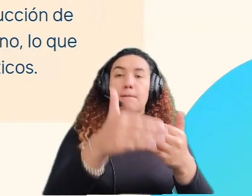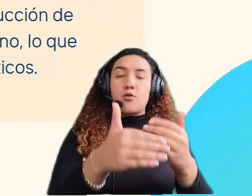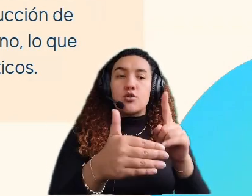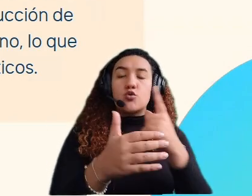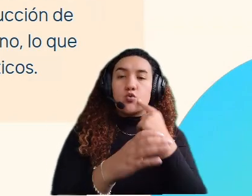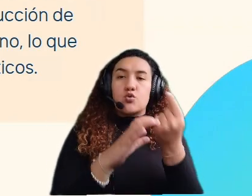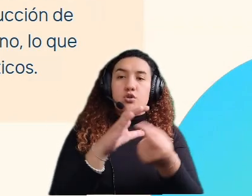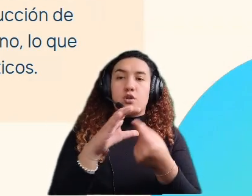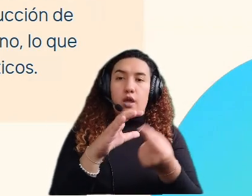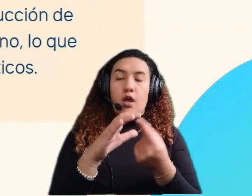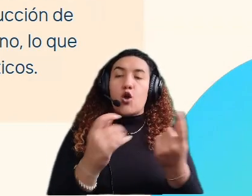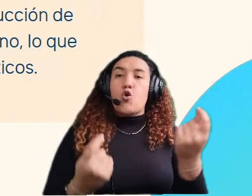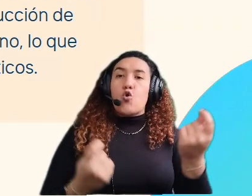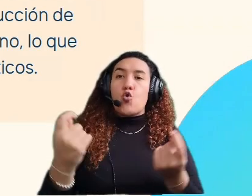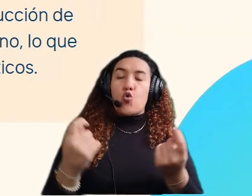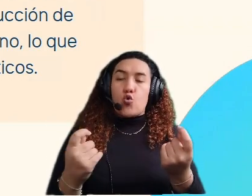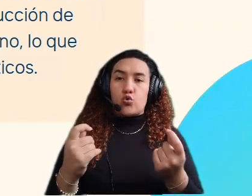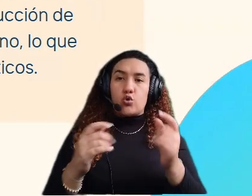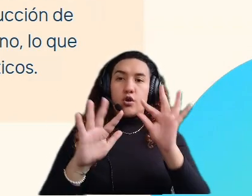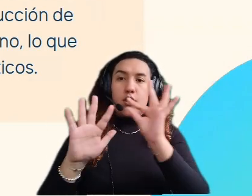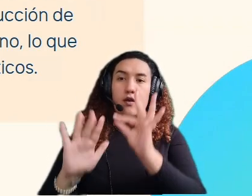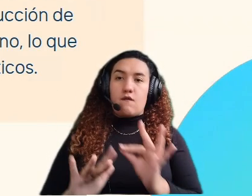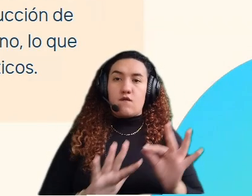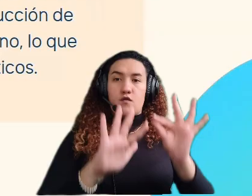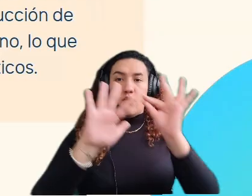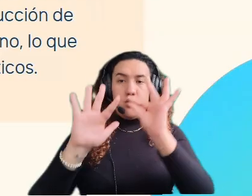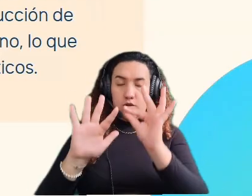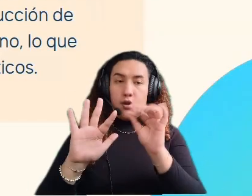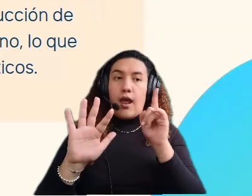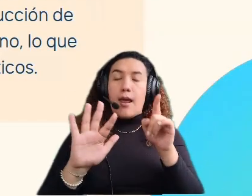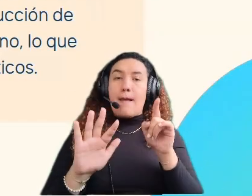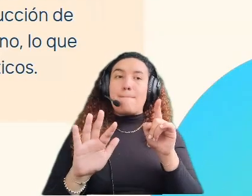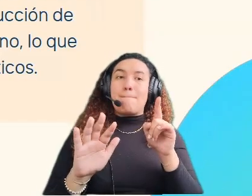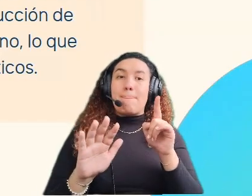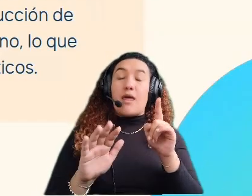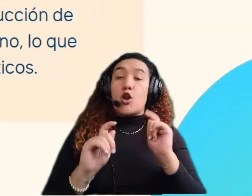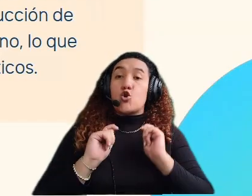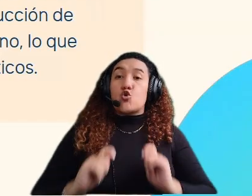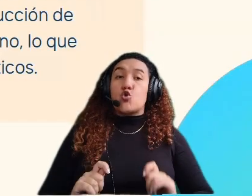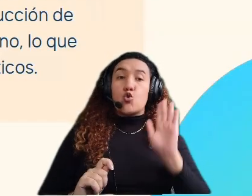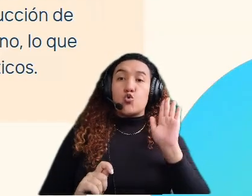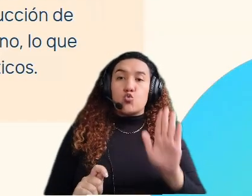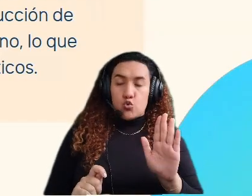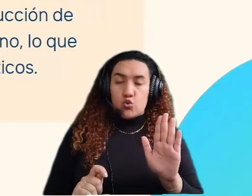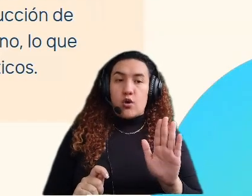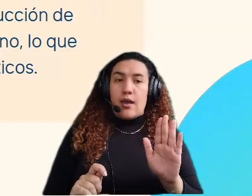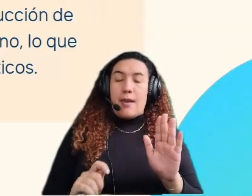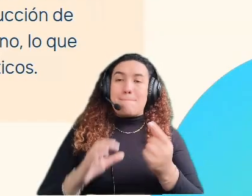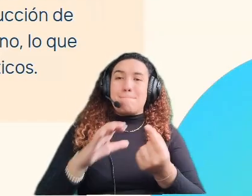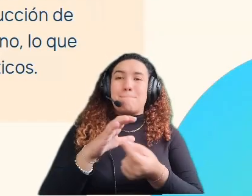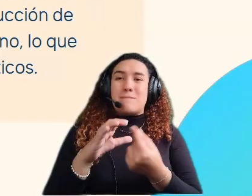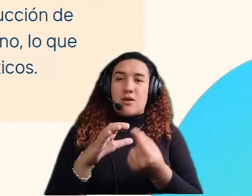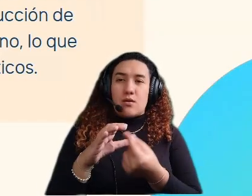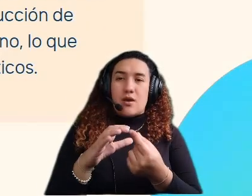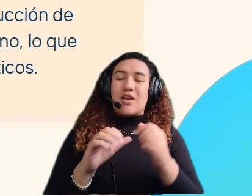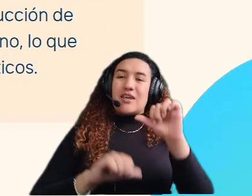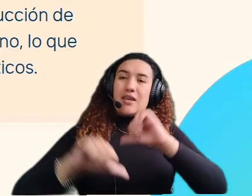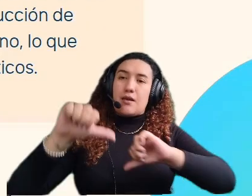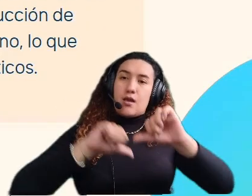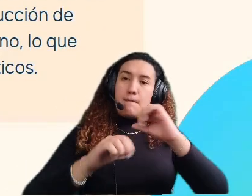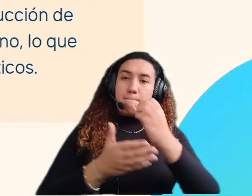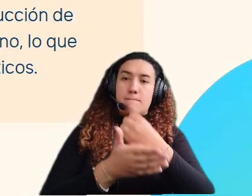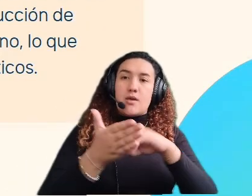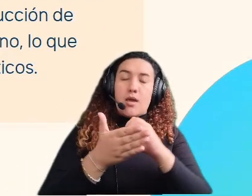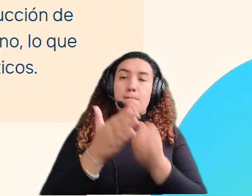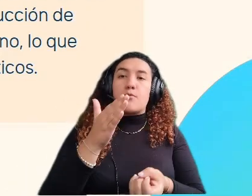procesos celulares que controlan pues toda la fotosíntesis en el fitoplancton y su papel esencial en el equilibrio